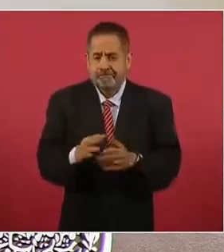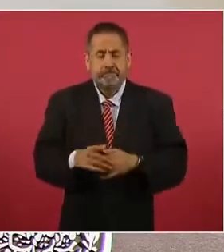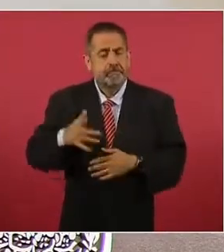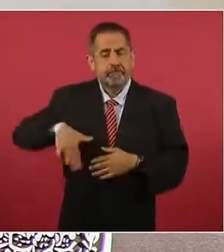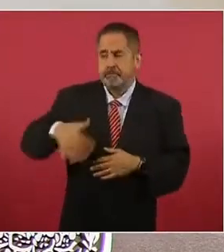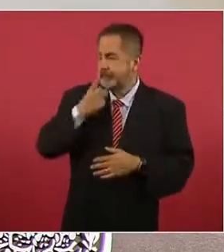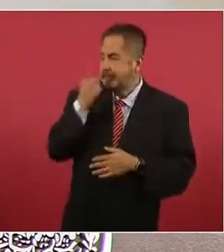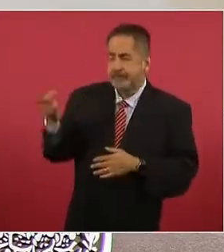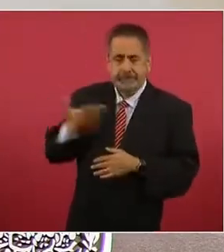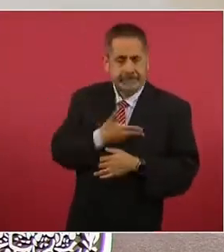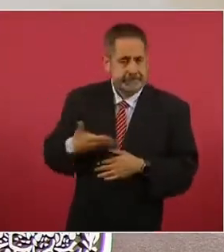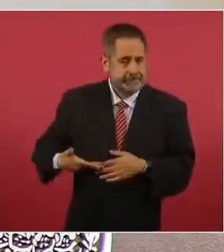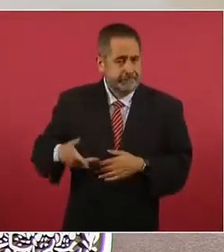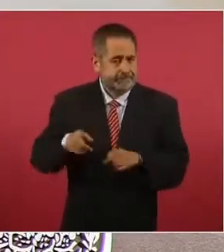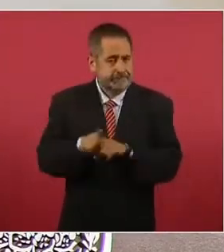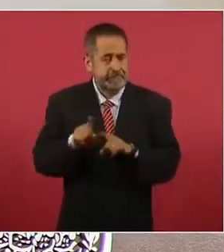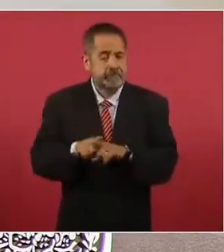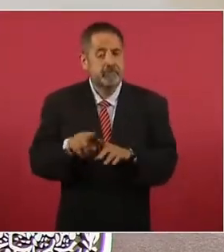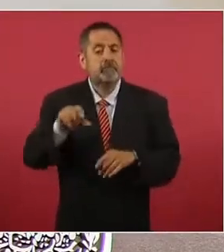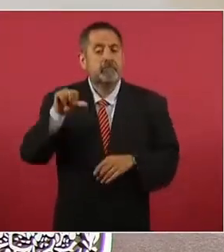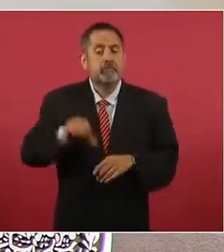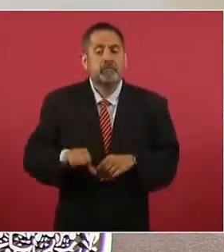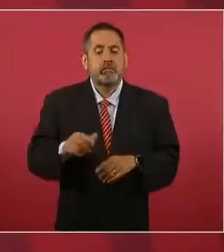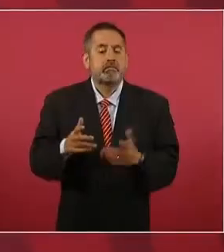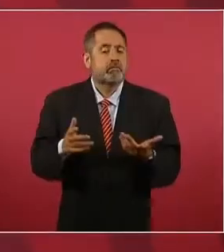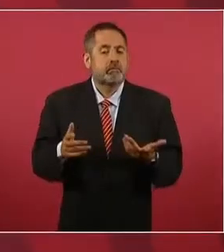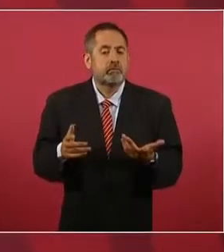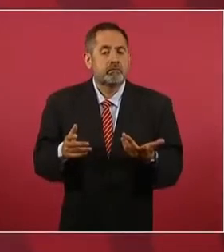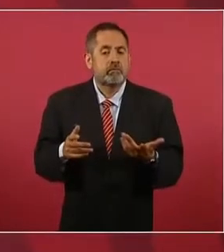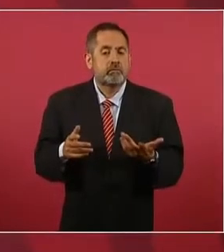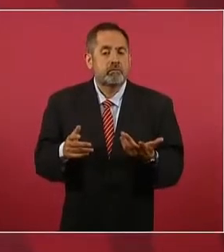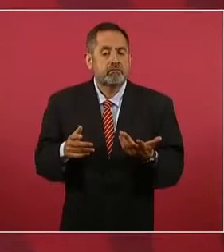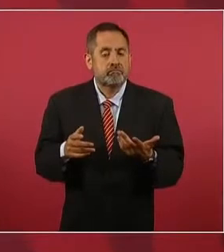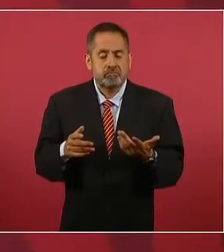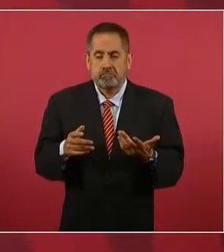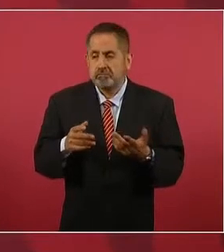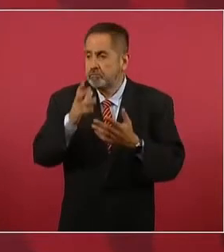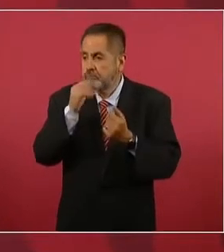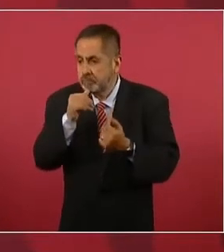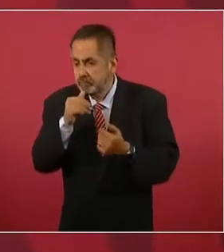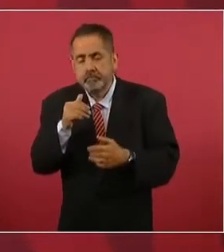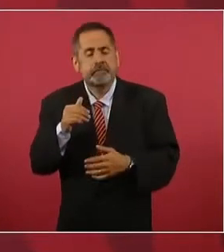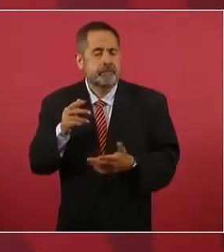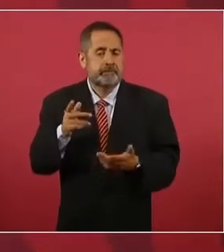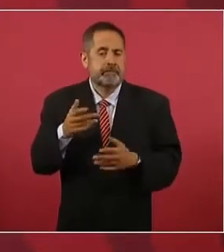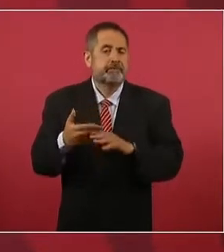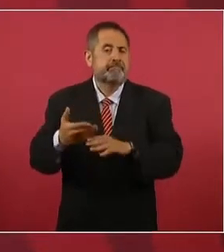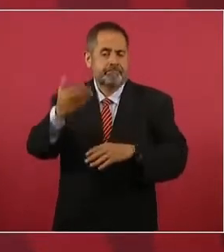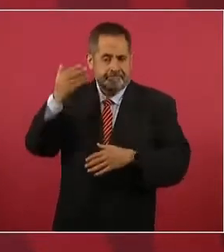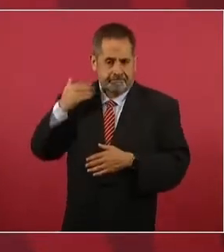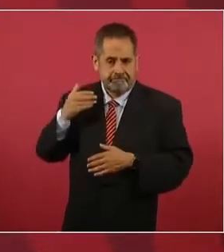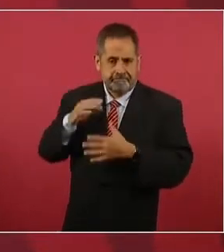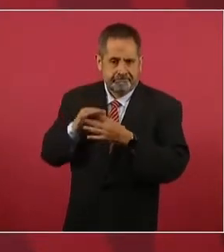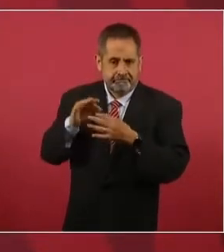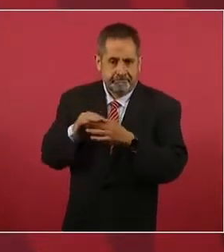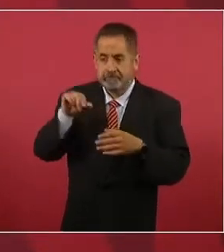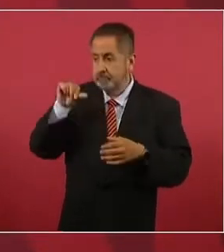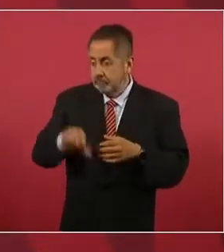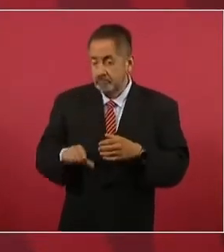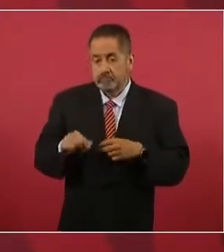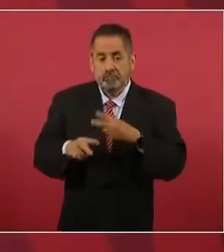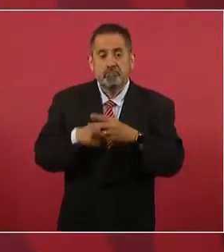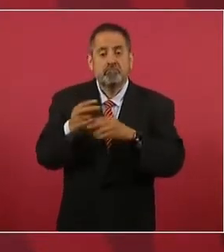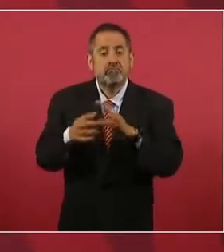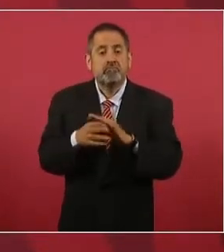el presidente, hoy no podríamos hacer esto. Si él nos indicara hoy y nos